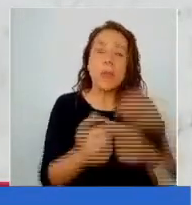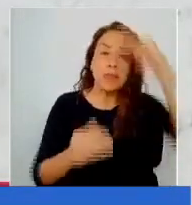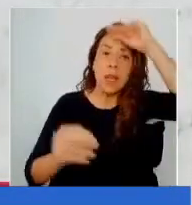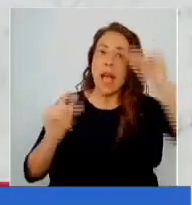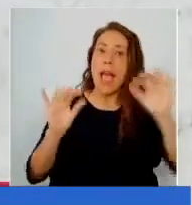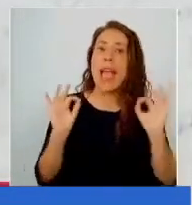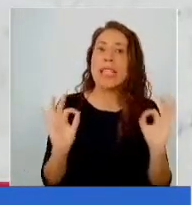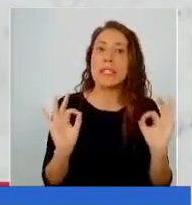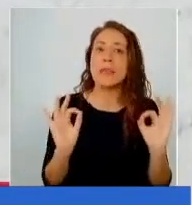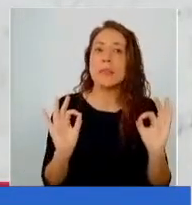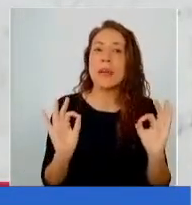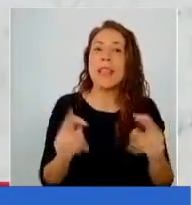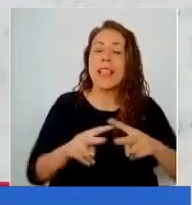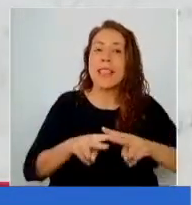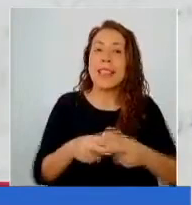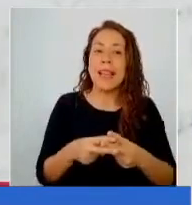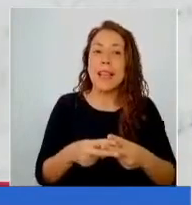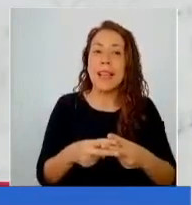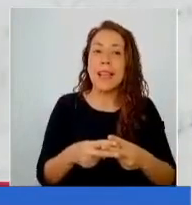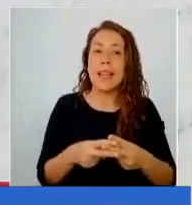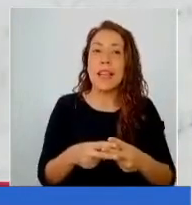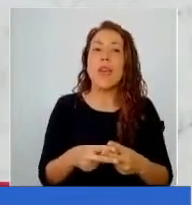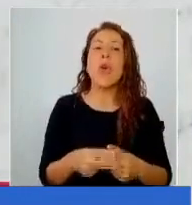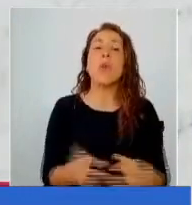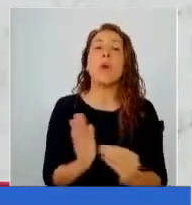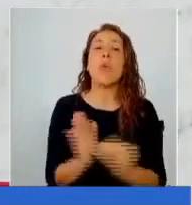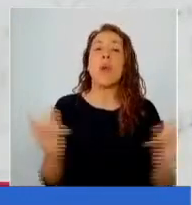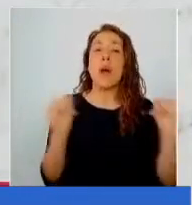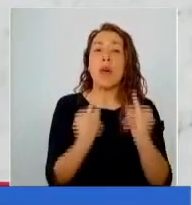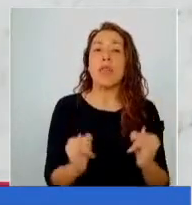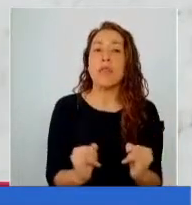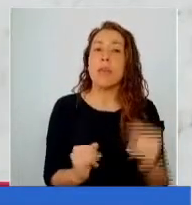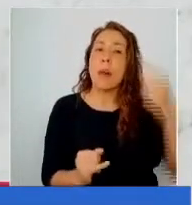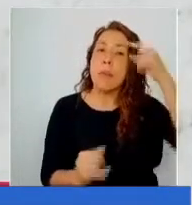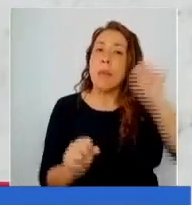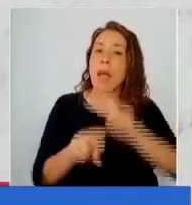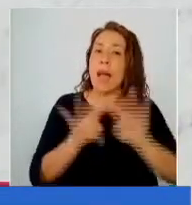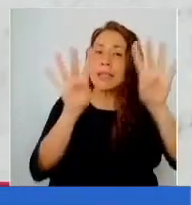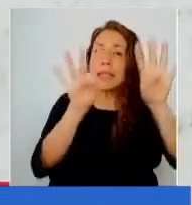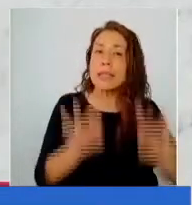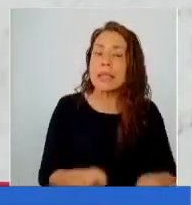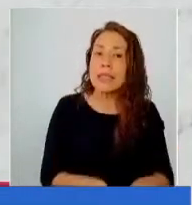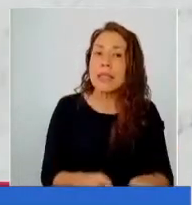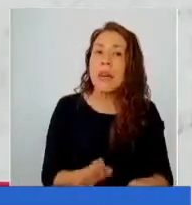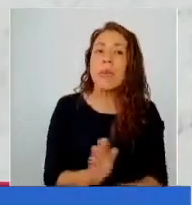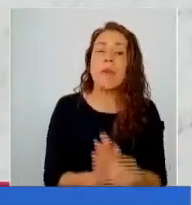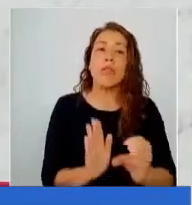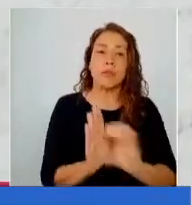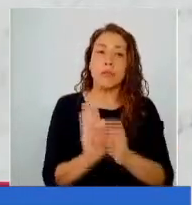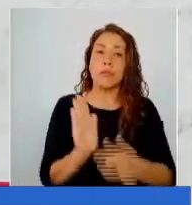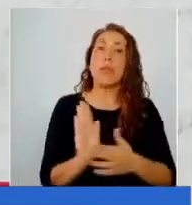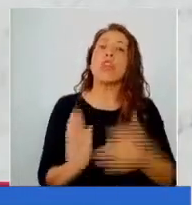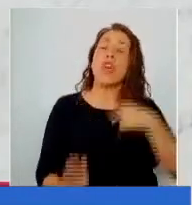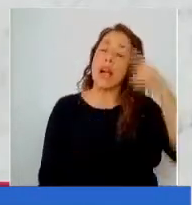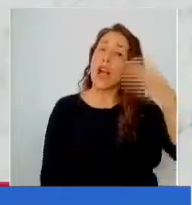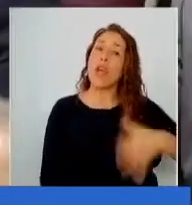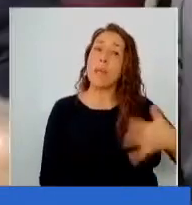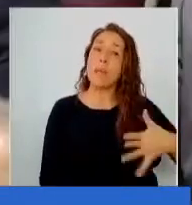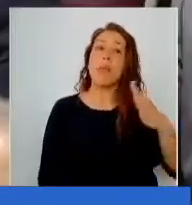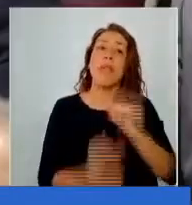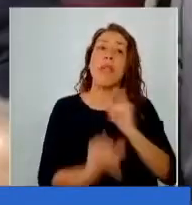de admisibilidad Estableciendo un procedimiento para la elaboración de un texto fundamental lo creo clave dar cuenta de ese